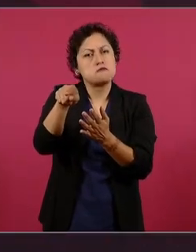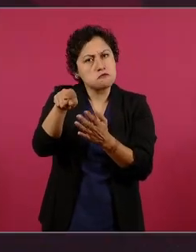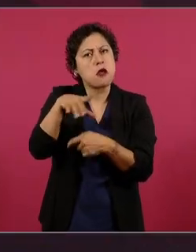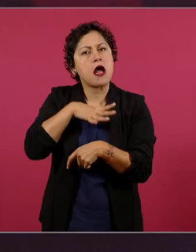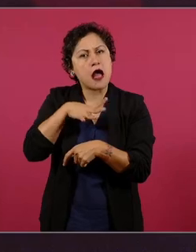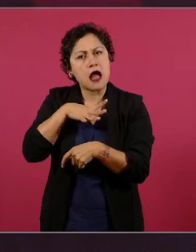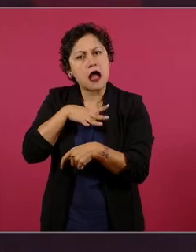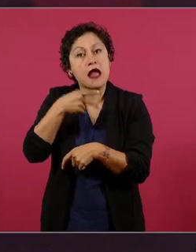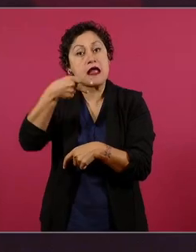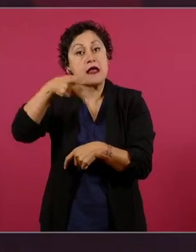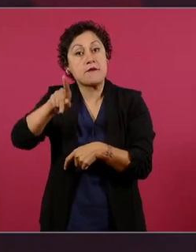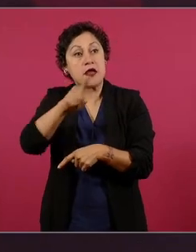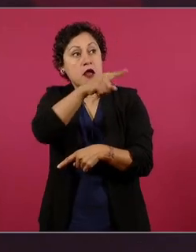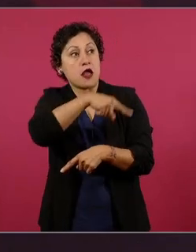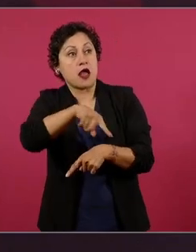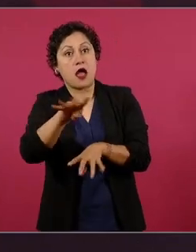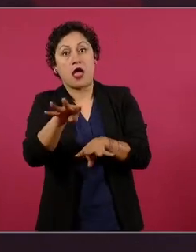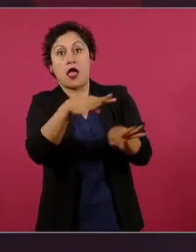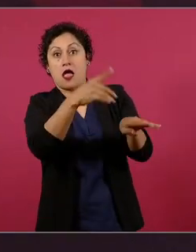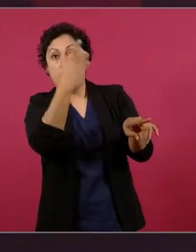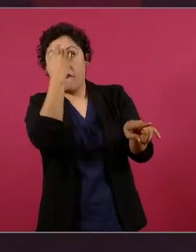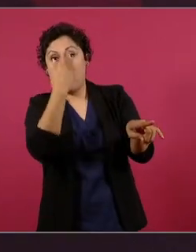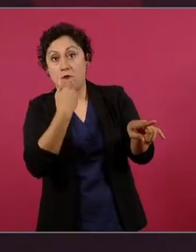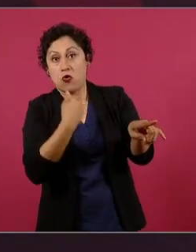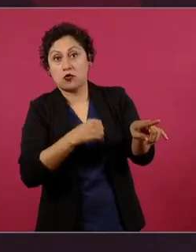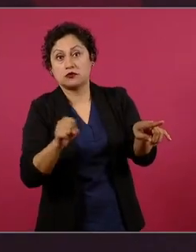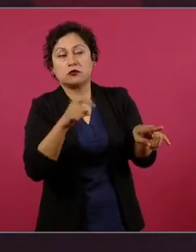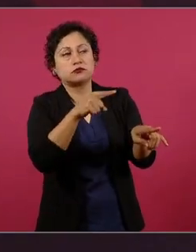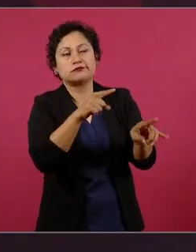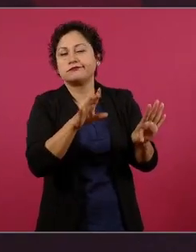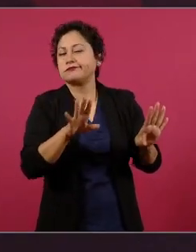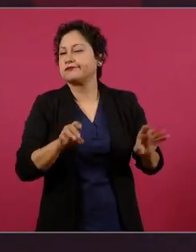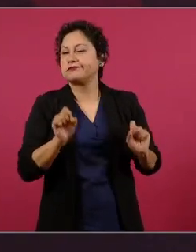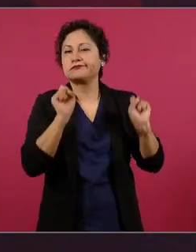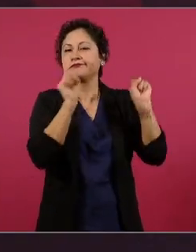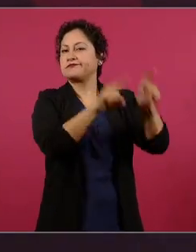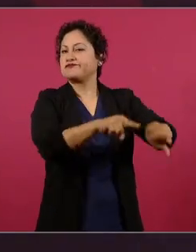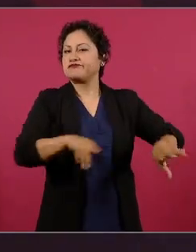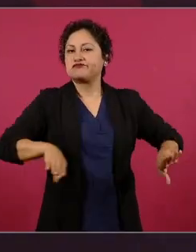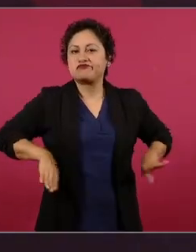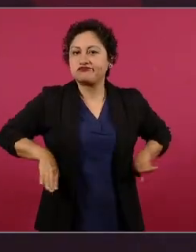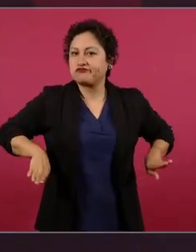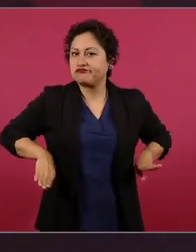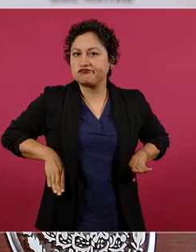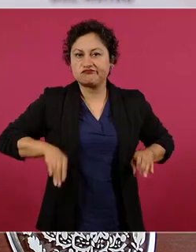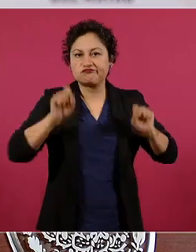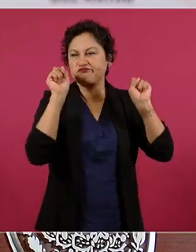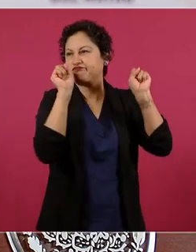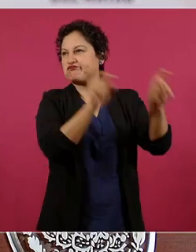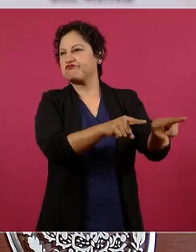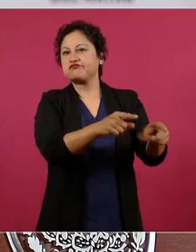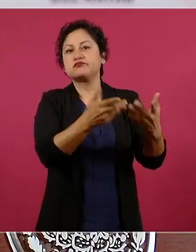cooptados y cada vez más decadentes y cínicos.